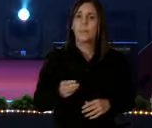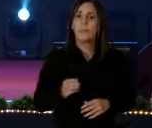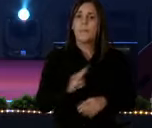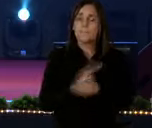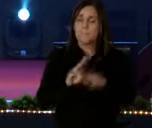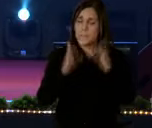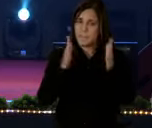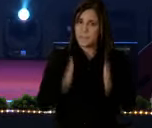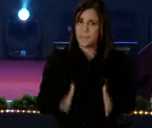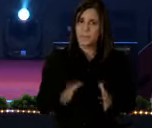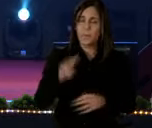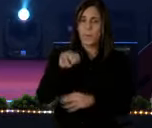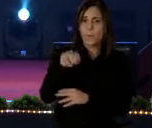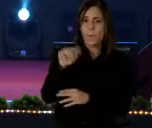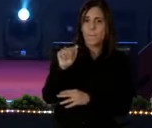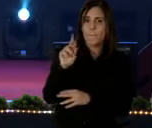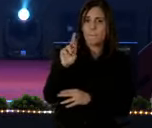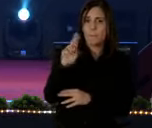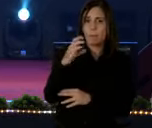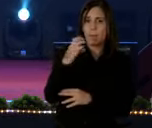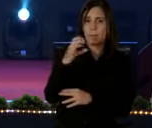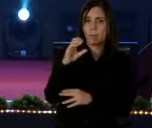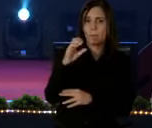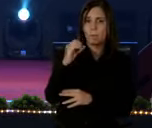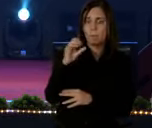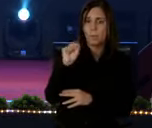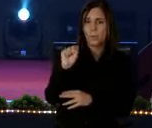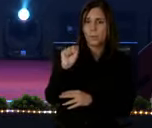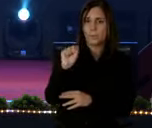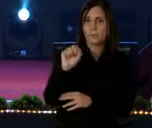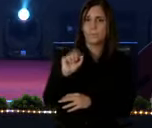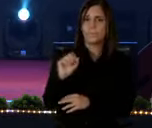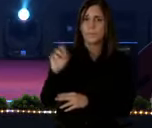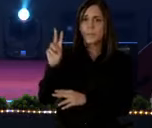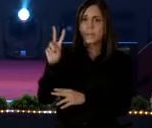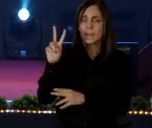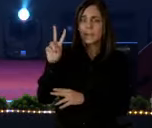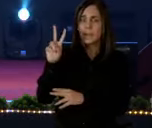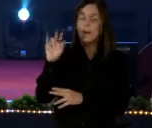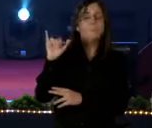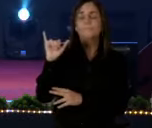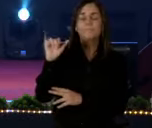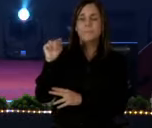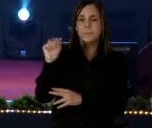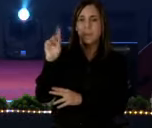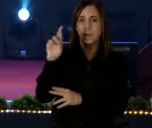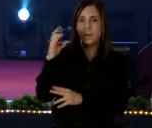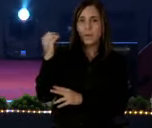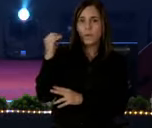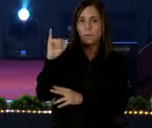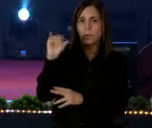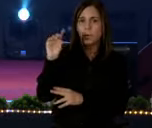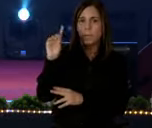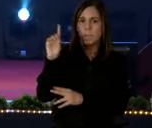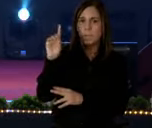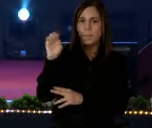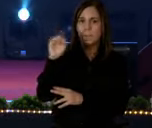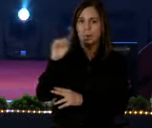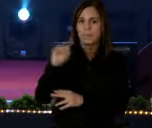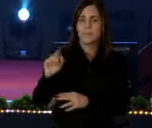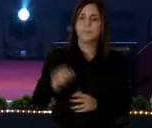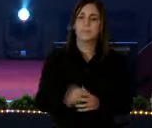que va a ser un tiempo hermoso. Me dijeron que hay unos niños para dedicar, en lo que terminamos los anuncios, vamos a pedirle a los padres